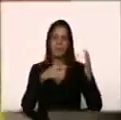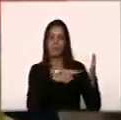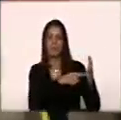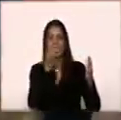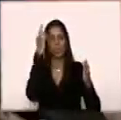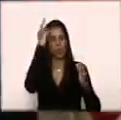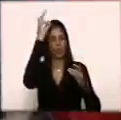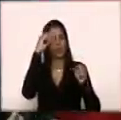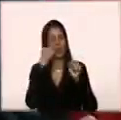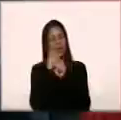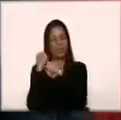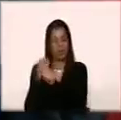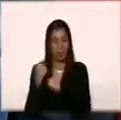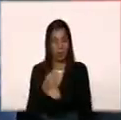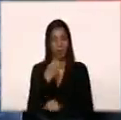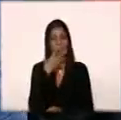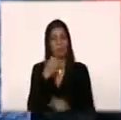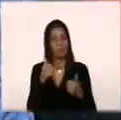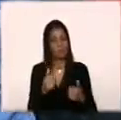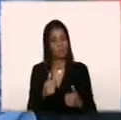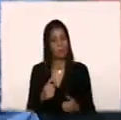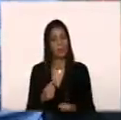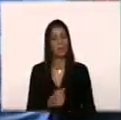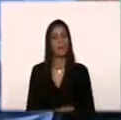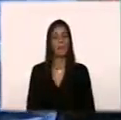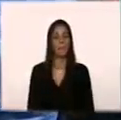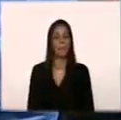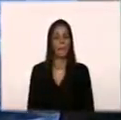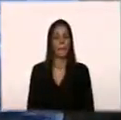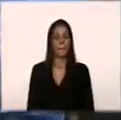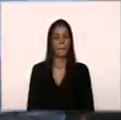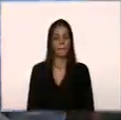Consejo Productivo de Trabajadores y Trabajadoras.